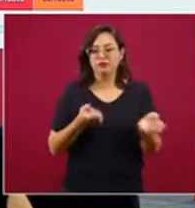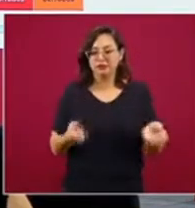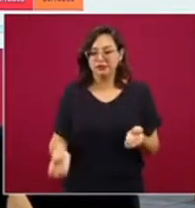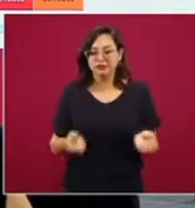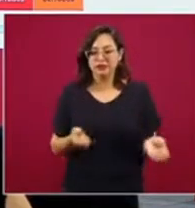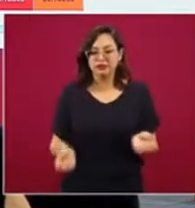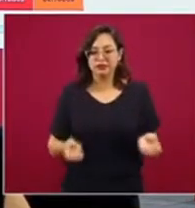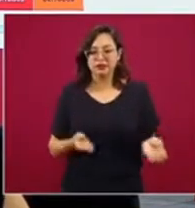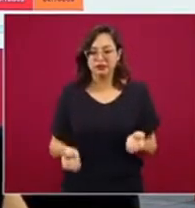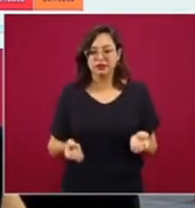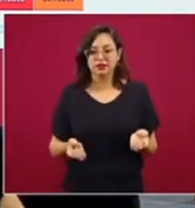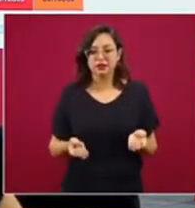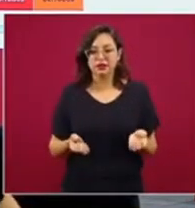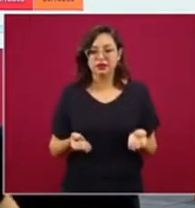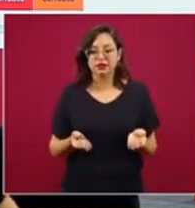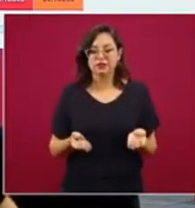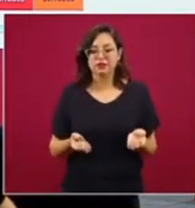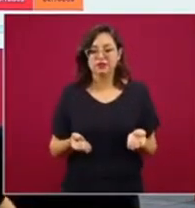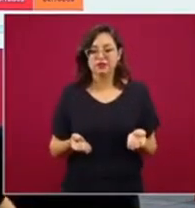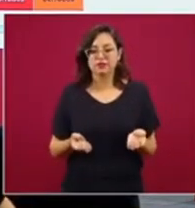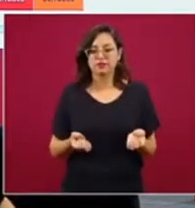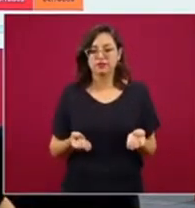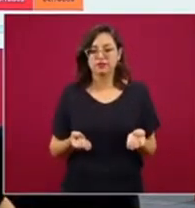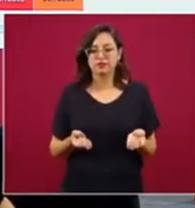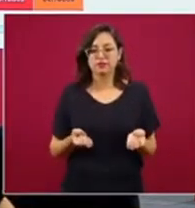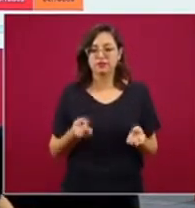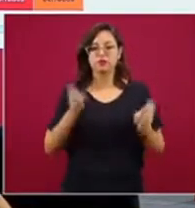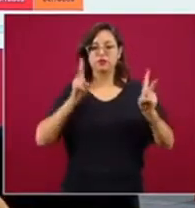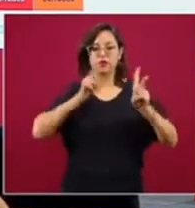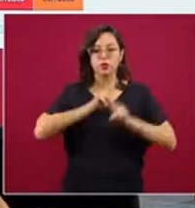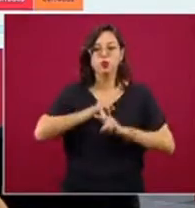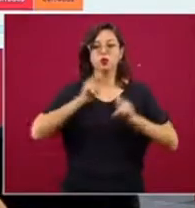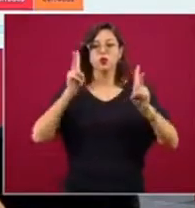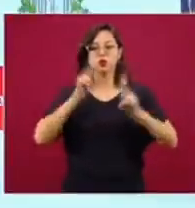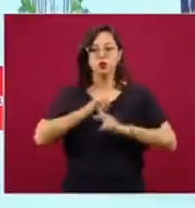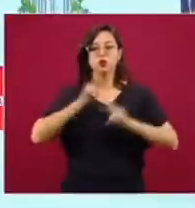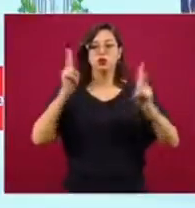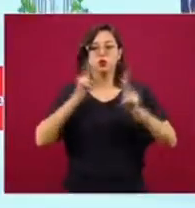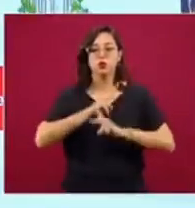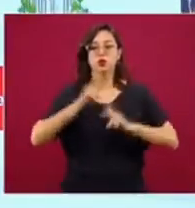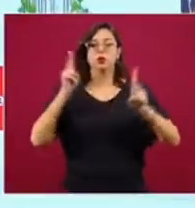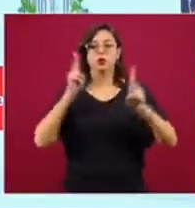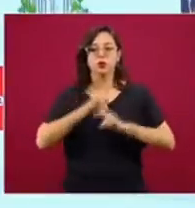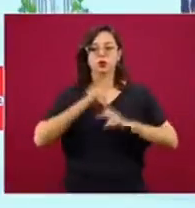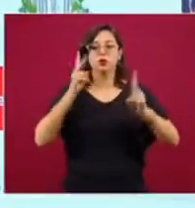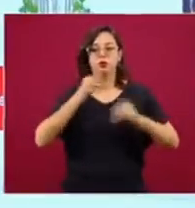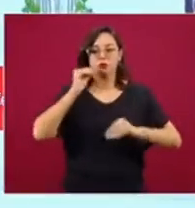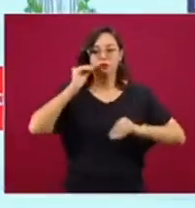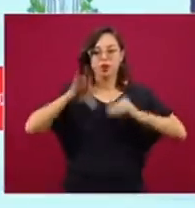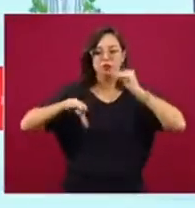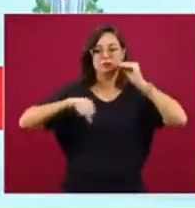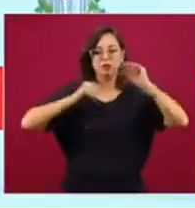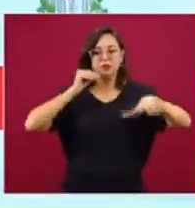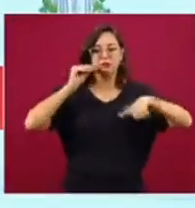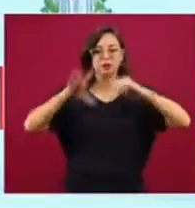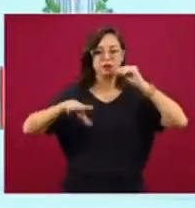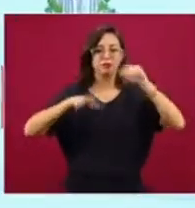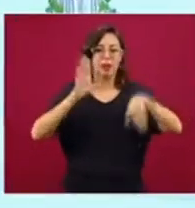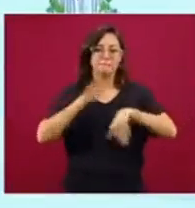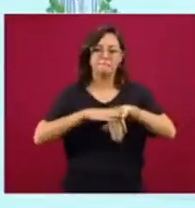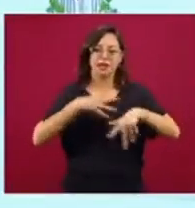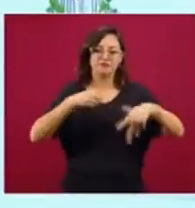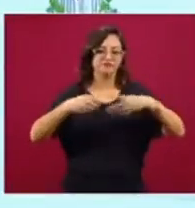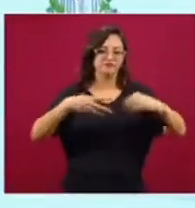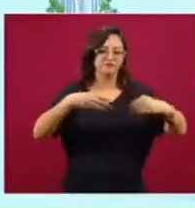física, se tiene una mecánica de la respiración acelerada y entonces eso puede hacer más eficiente